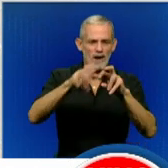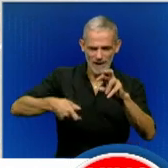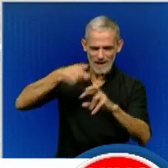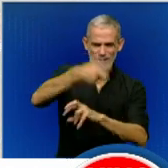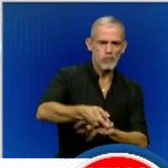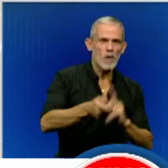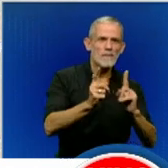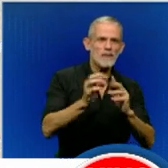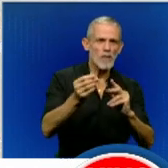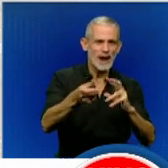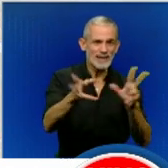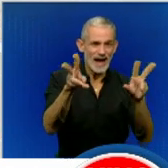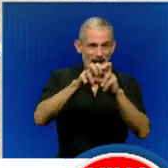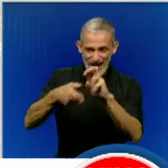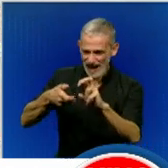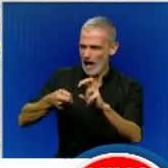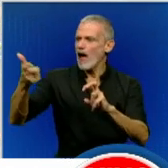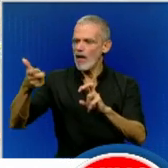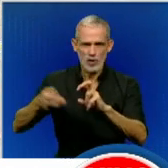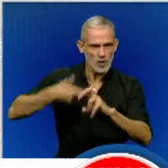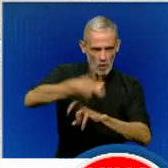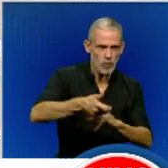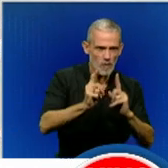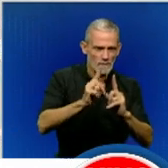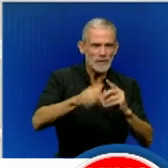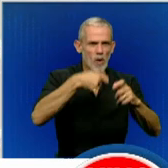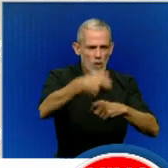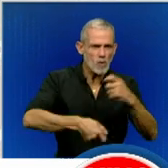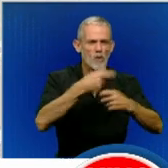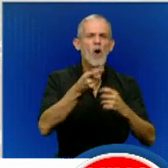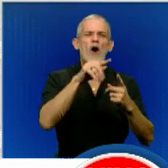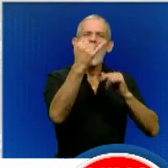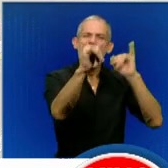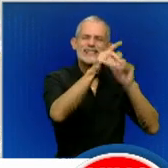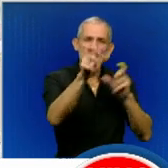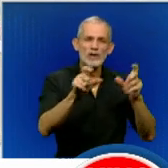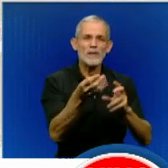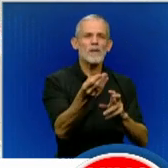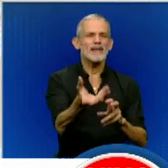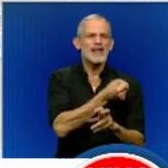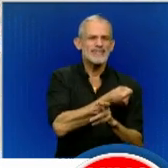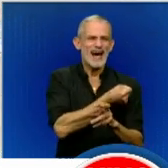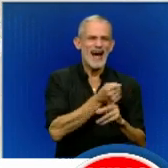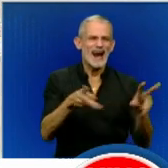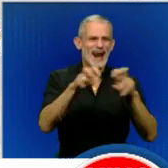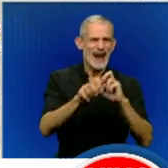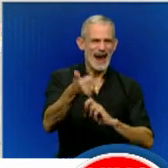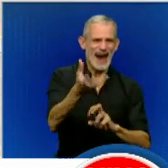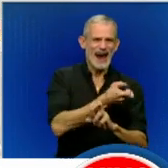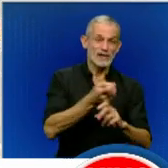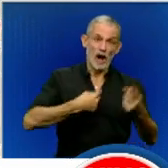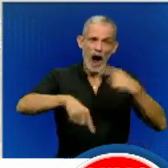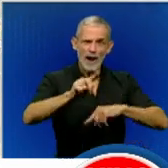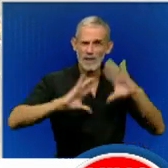tasa que éste deben pagar los accionistas para retirar sus dividendos y nosotros hacemos al revés